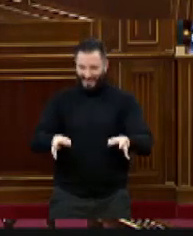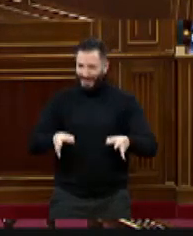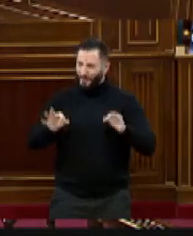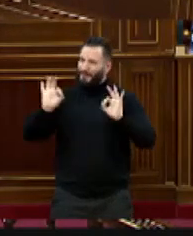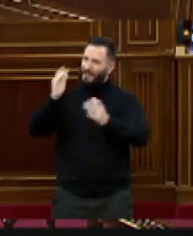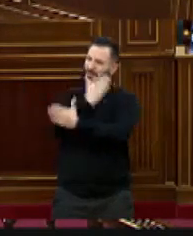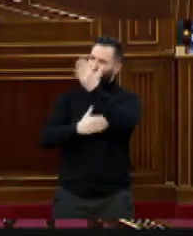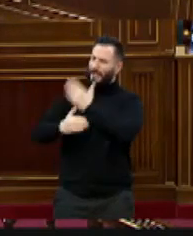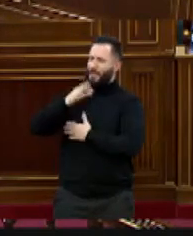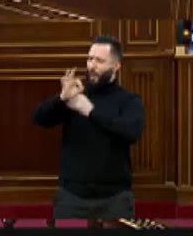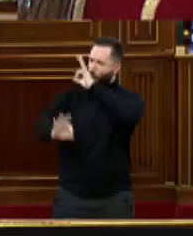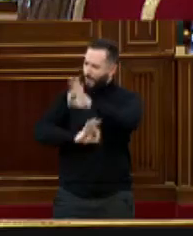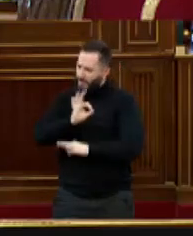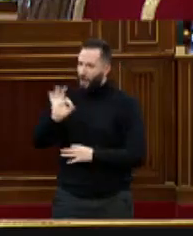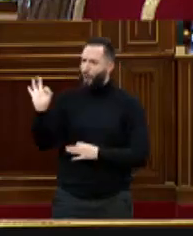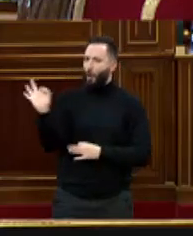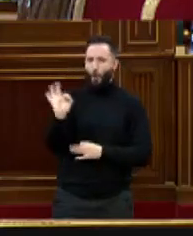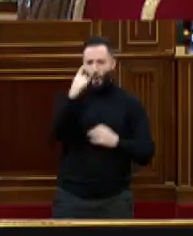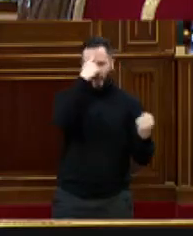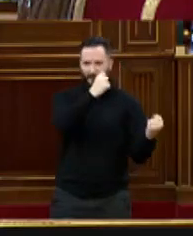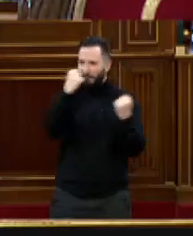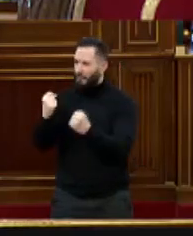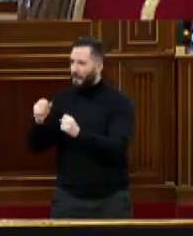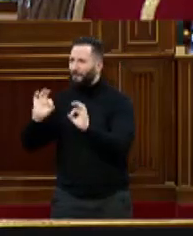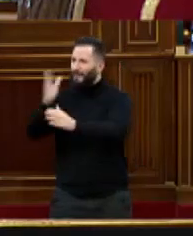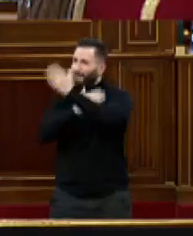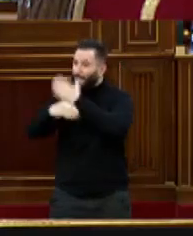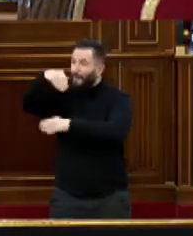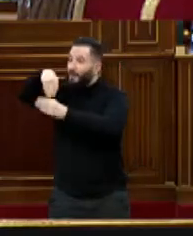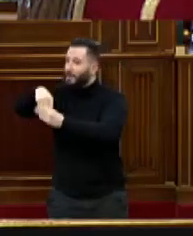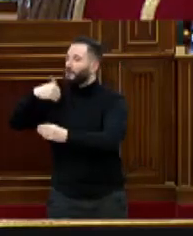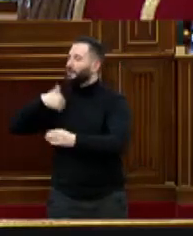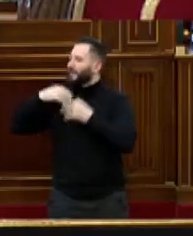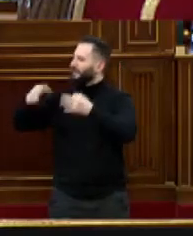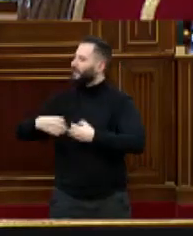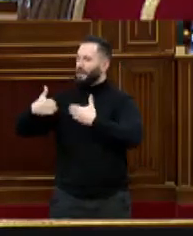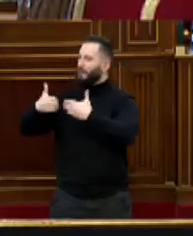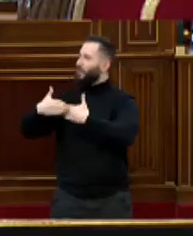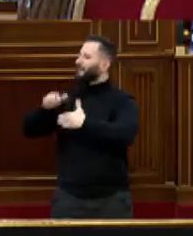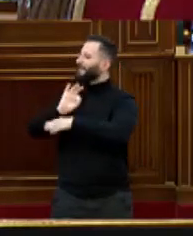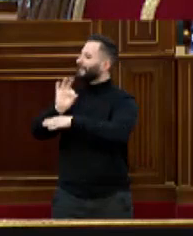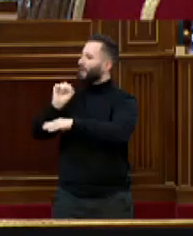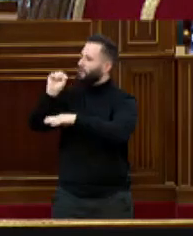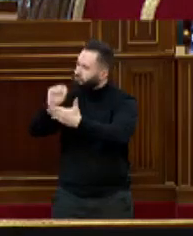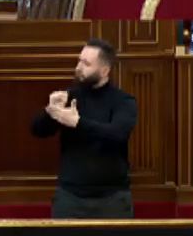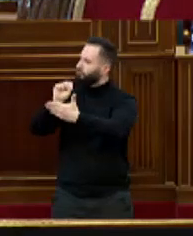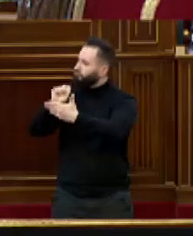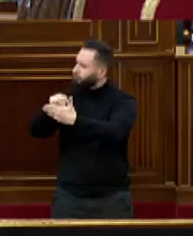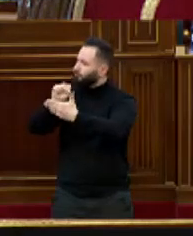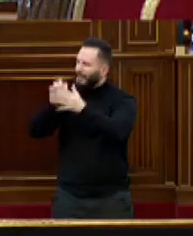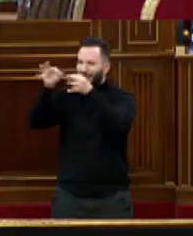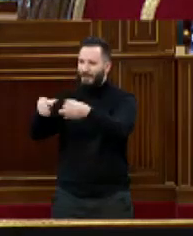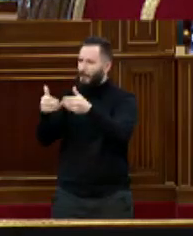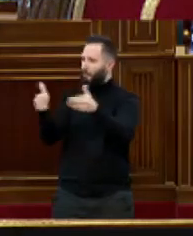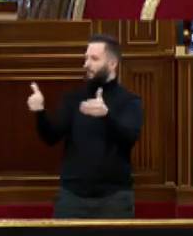la discapacidad organizada o desde cualquier instancia que tiene interés en la discapacidad llamamos a las puertas del senado ahí están francas y